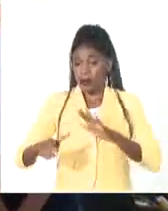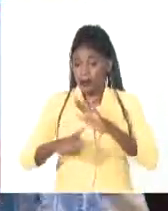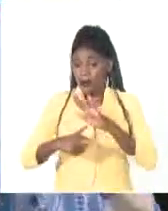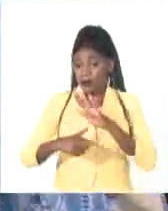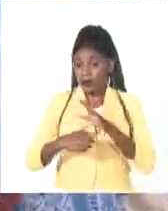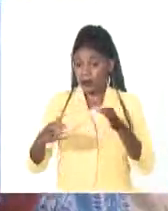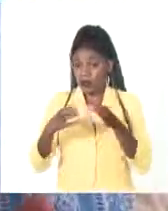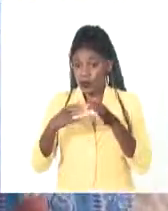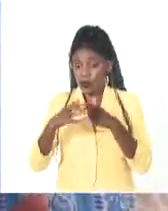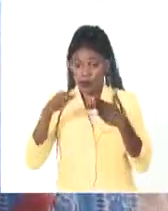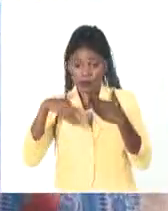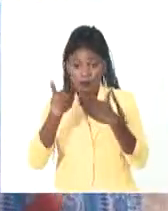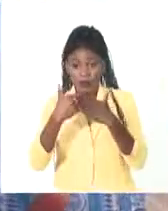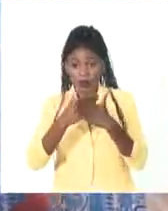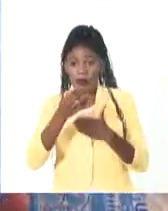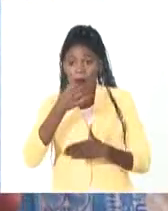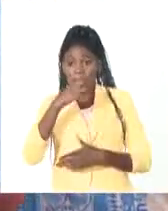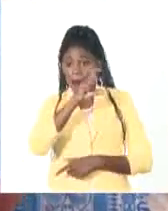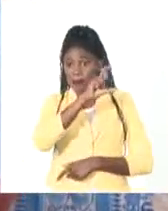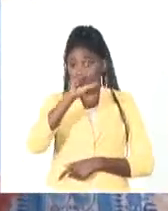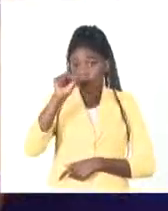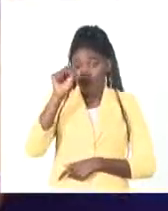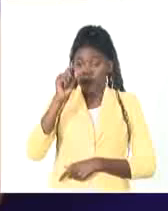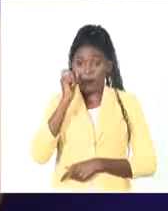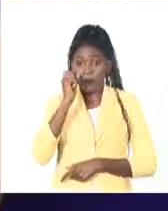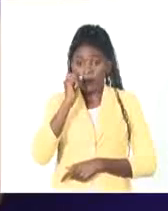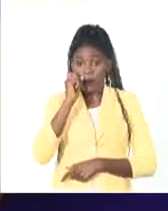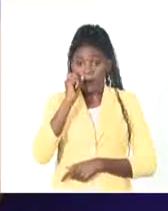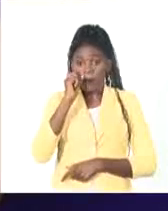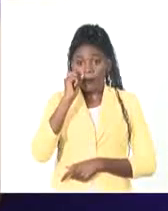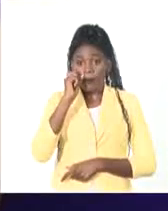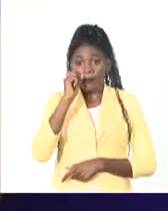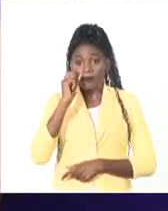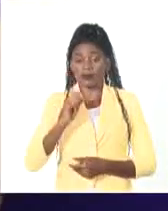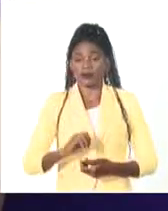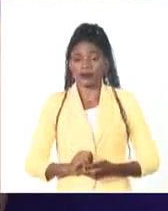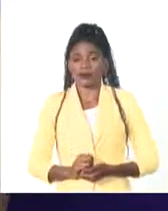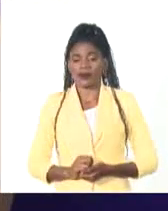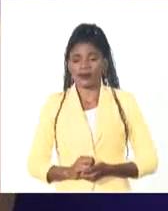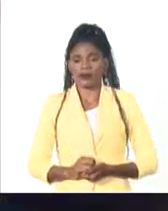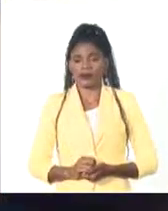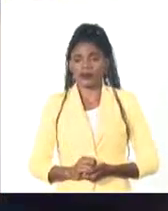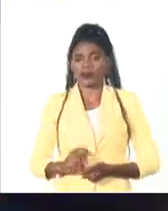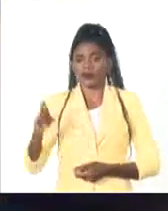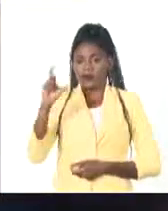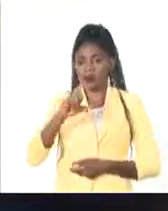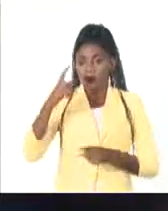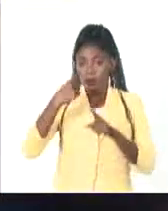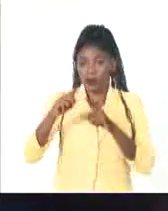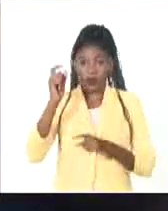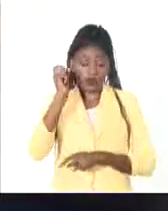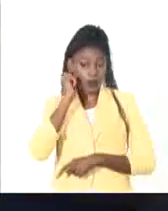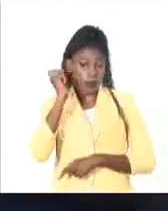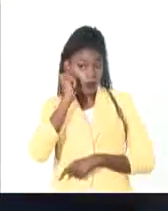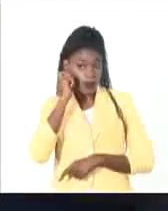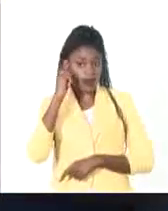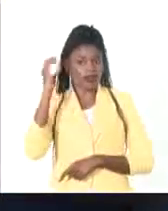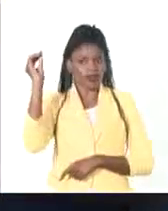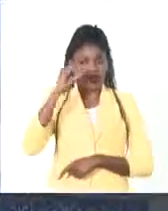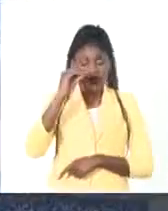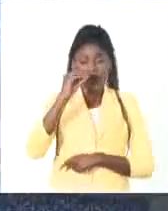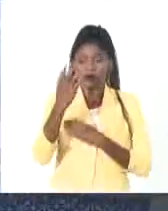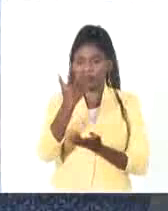grupo empresarial Biocuba Pharma, Eulogio Pimentel, y la profesora de la Universidad de Camagüey, Dayana Stuart, conocieron en la